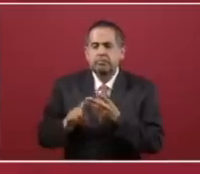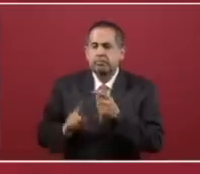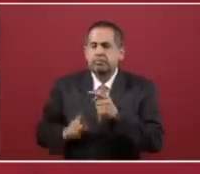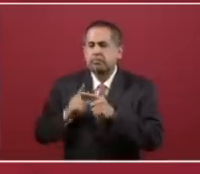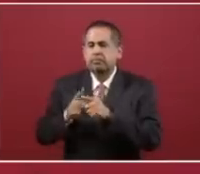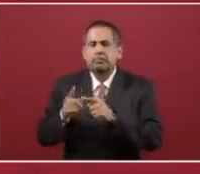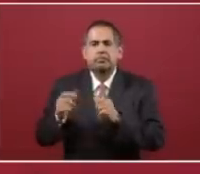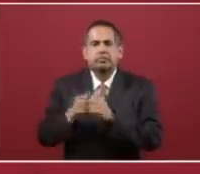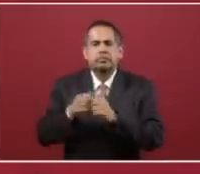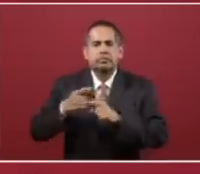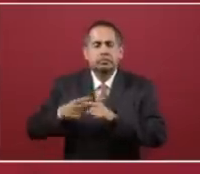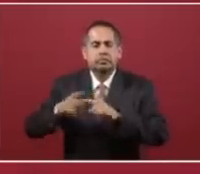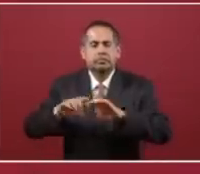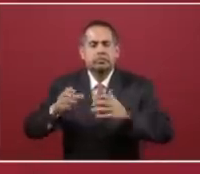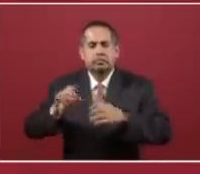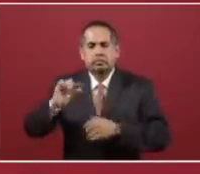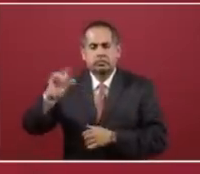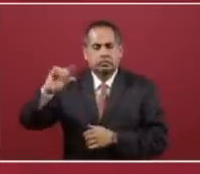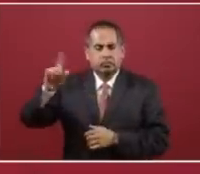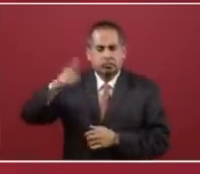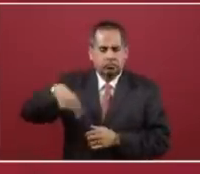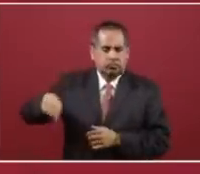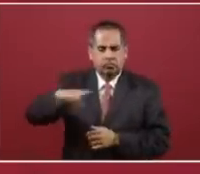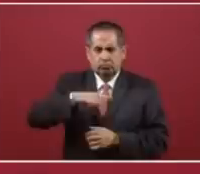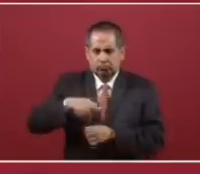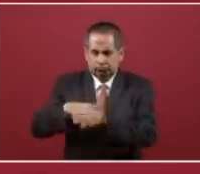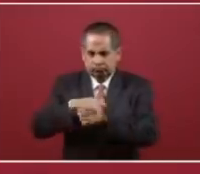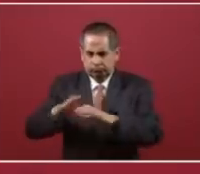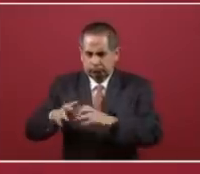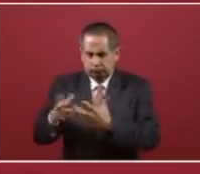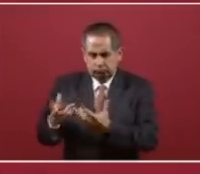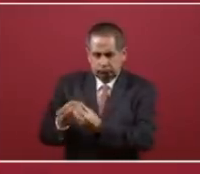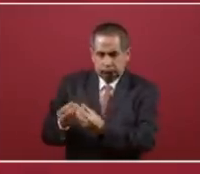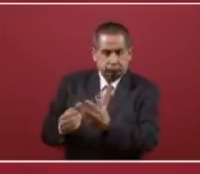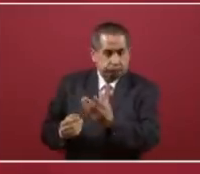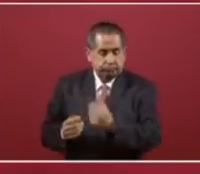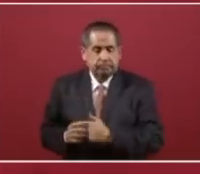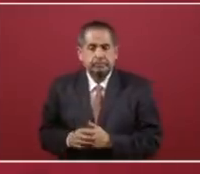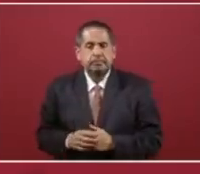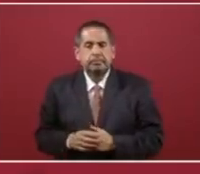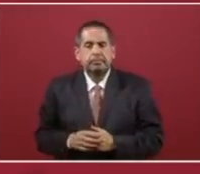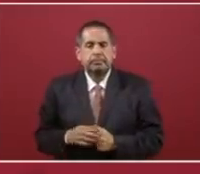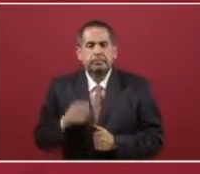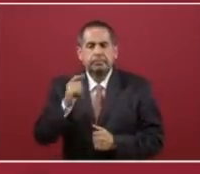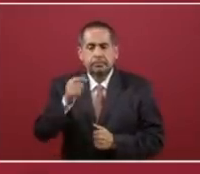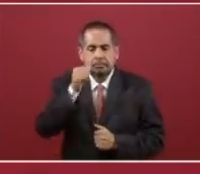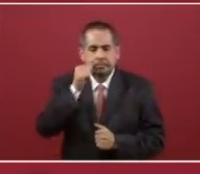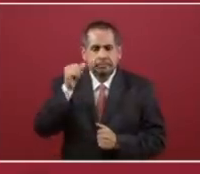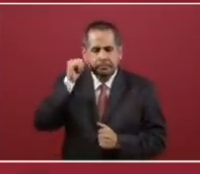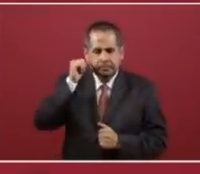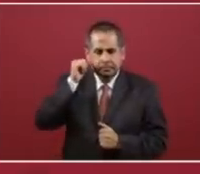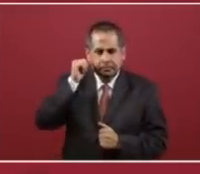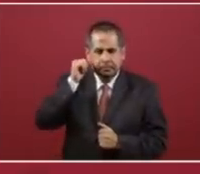con las autoridades locales el día de ayer